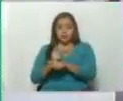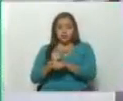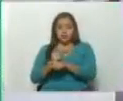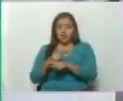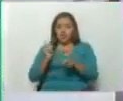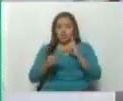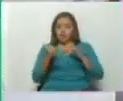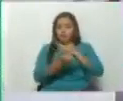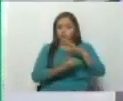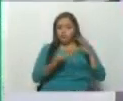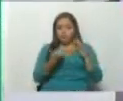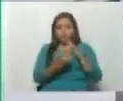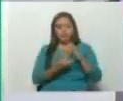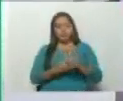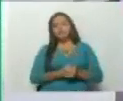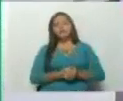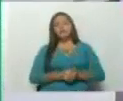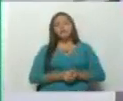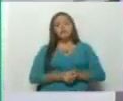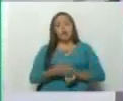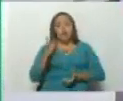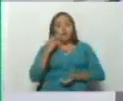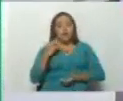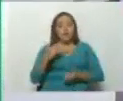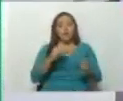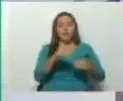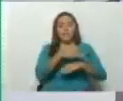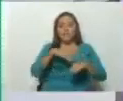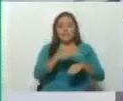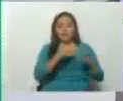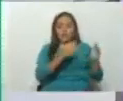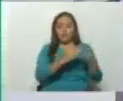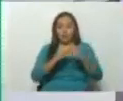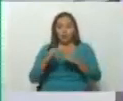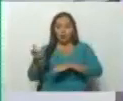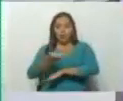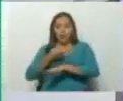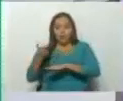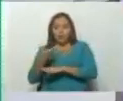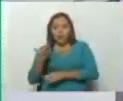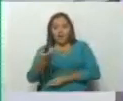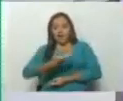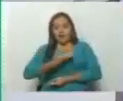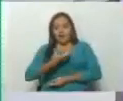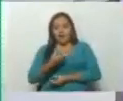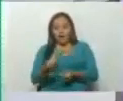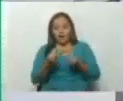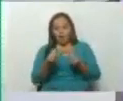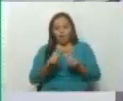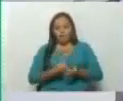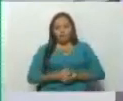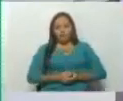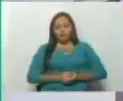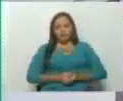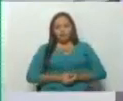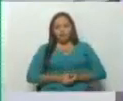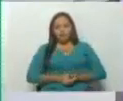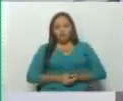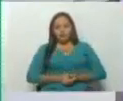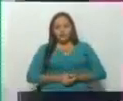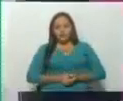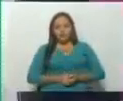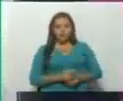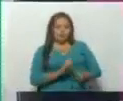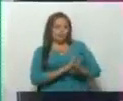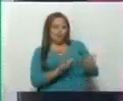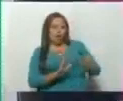órganos que están planteados allí, en el caso del Ministerio de la Vivienda, en el caso de las gobernaciones, en el caso de las alcaldías, consejos municipales? No, bueno, precisamente es la